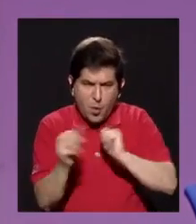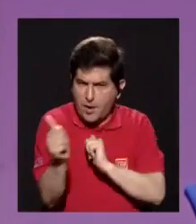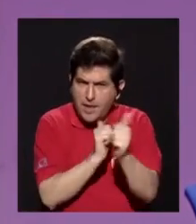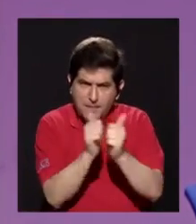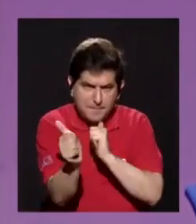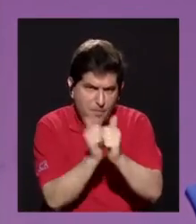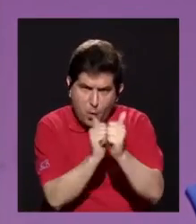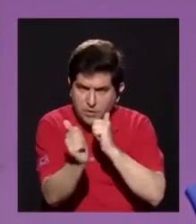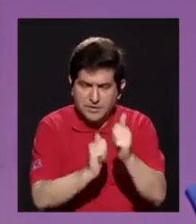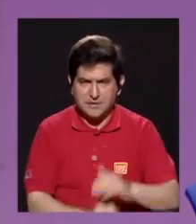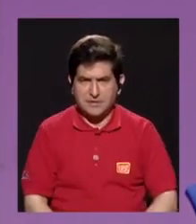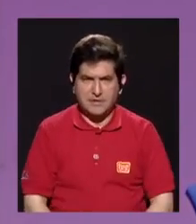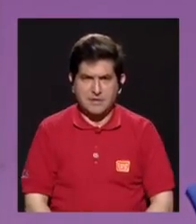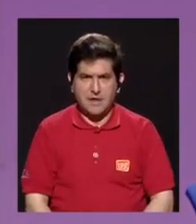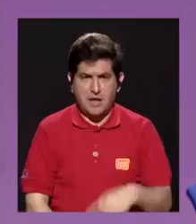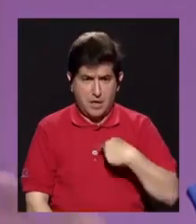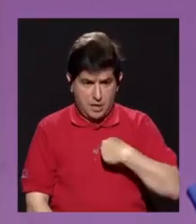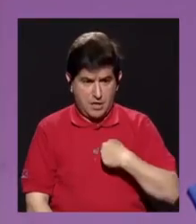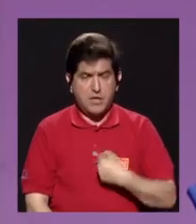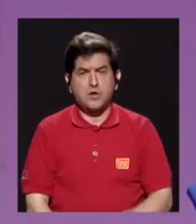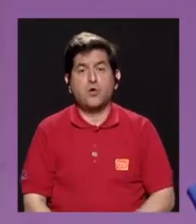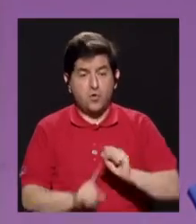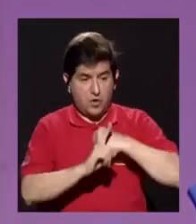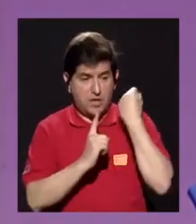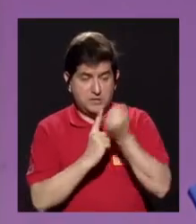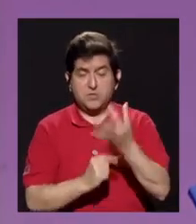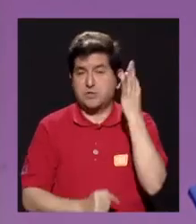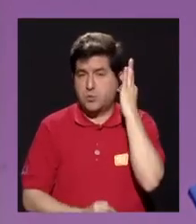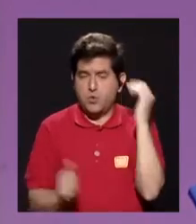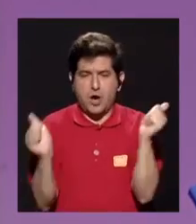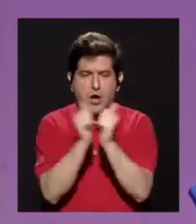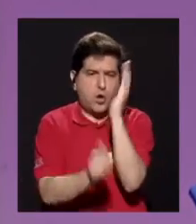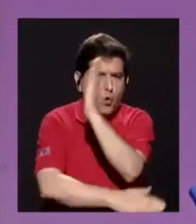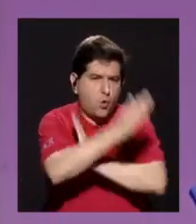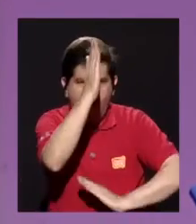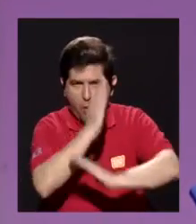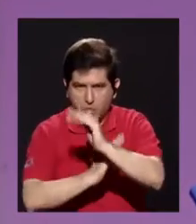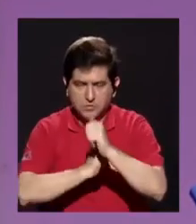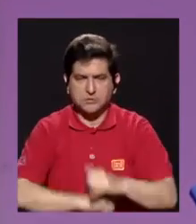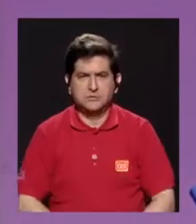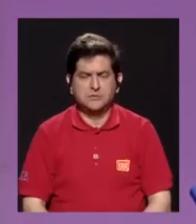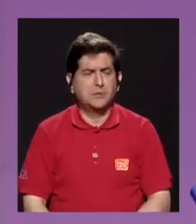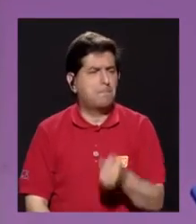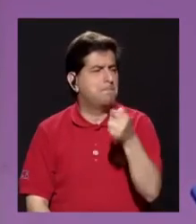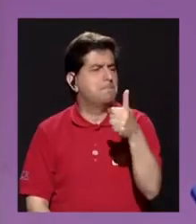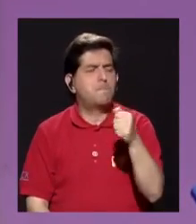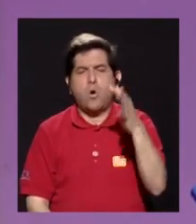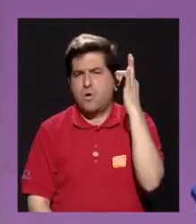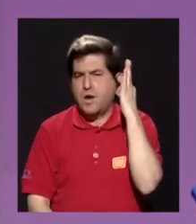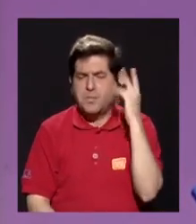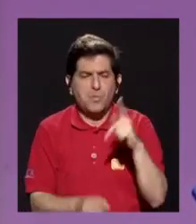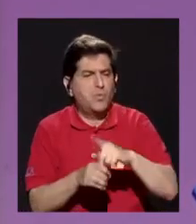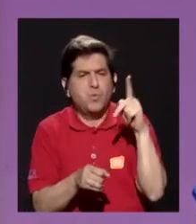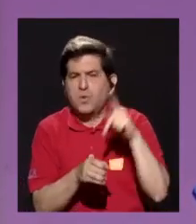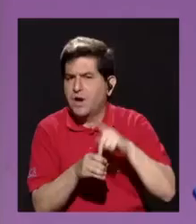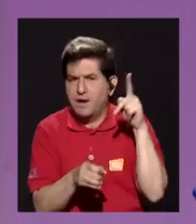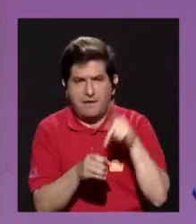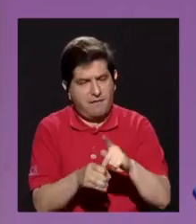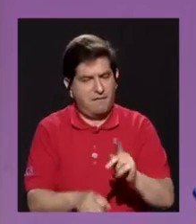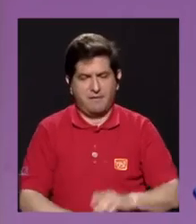deportes y practico deportes en la condición de mujer con discapacidad que en realidad somos muy pocas las mujeres que estamos